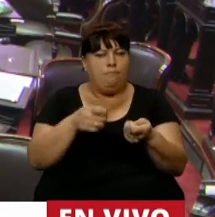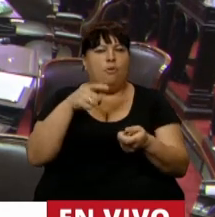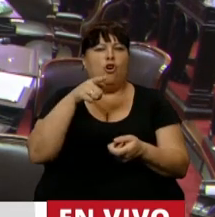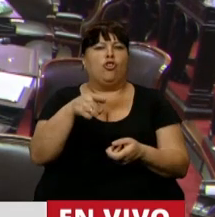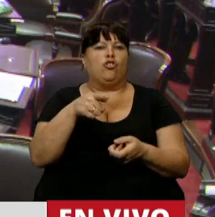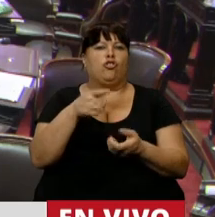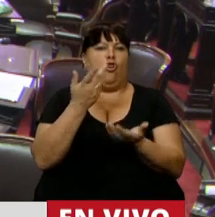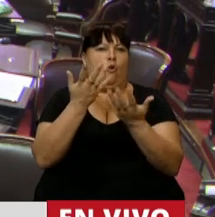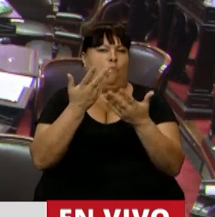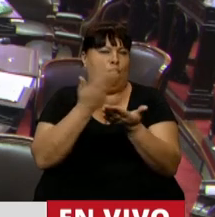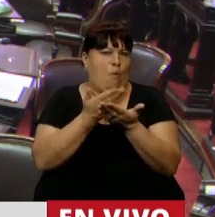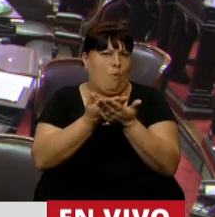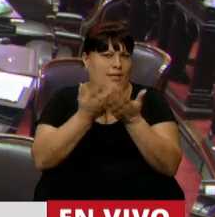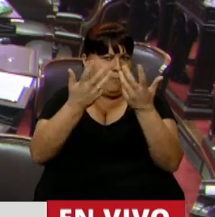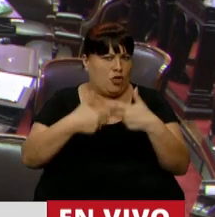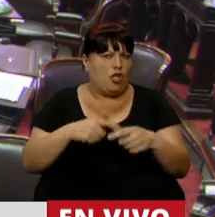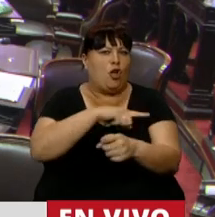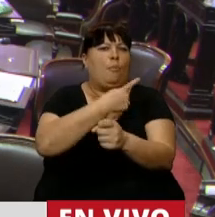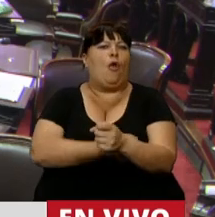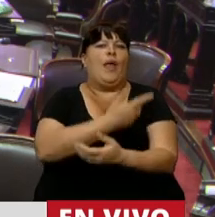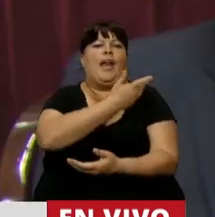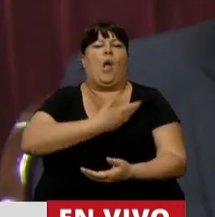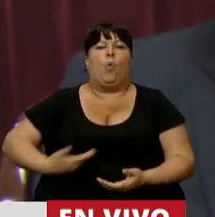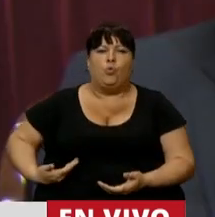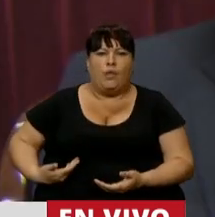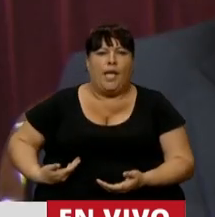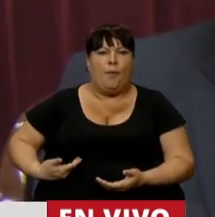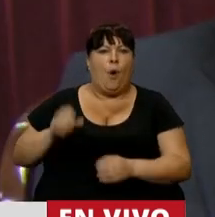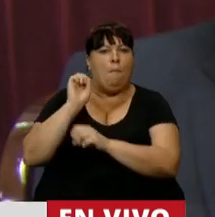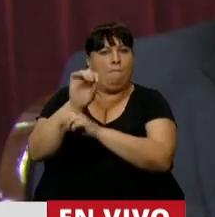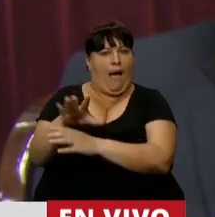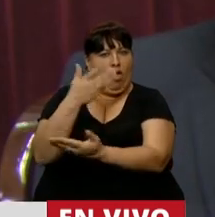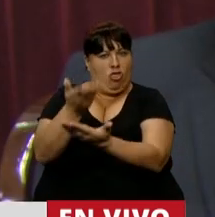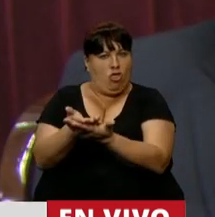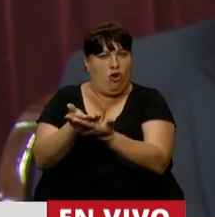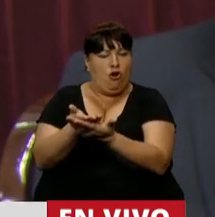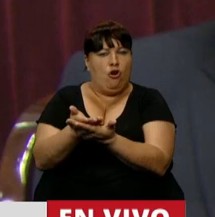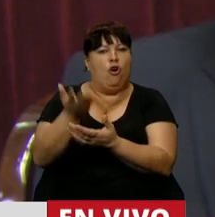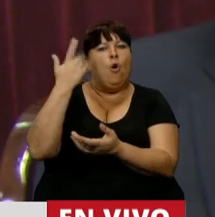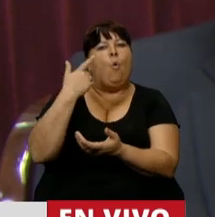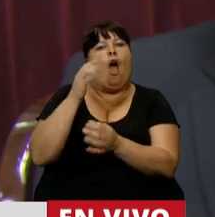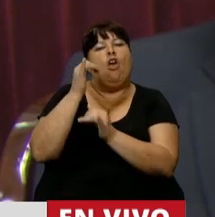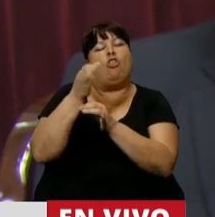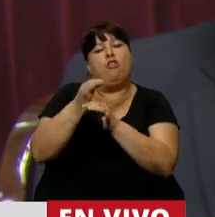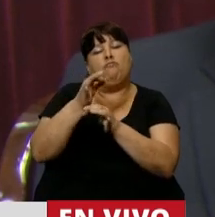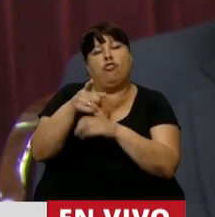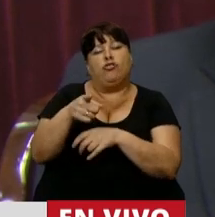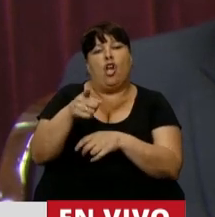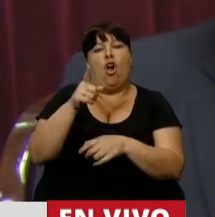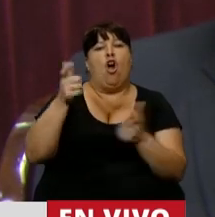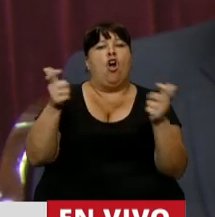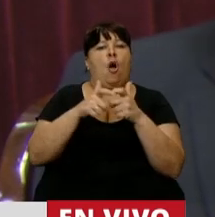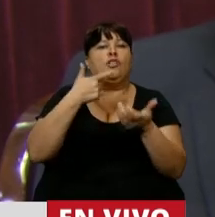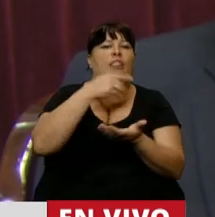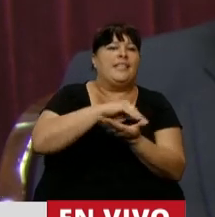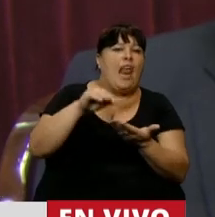esta iniciativa que el Poder Ejecutivo envió a partir de las sugerencias de la